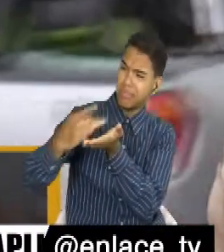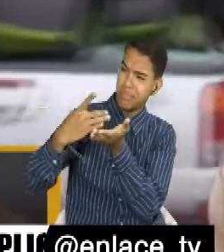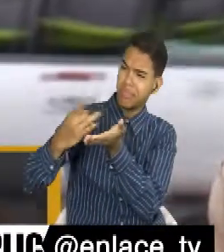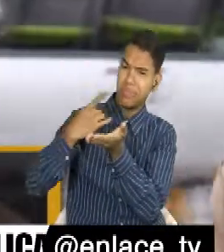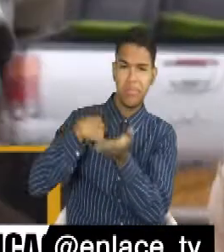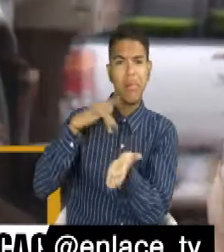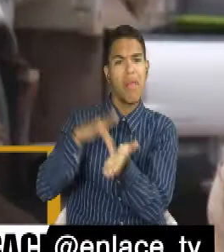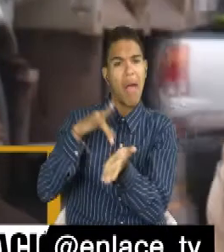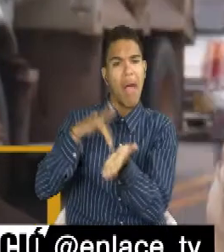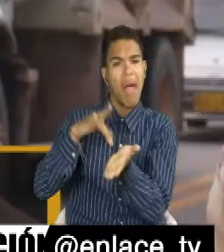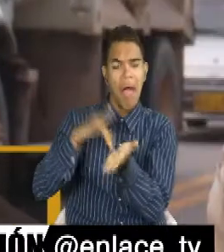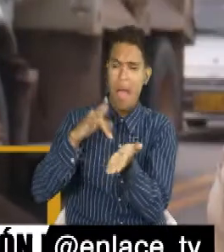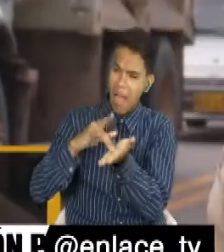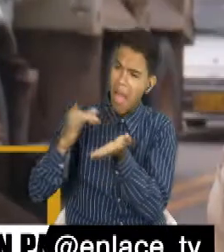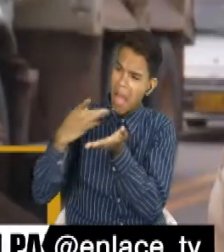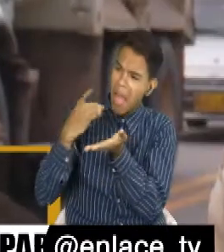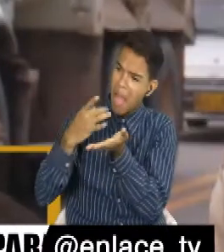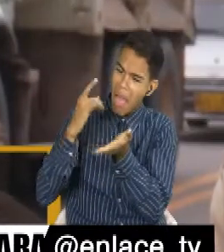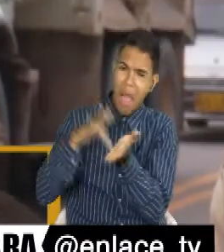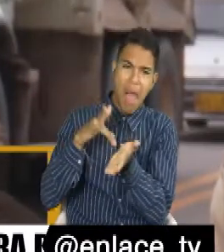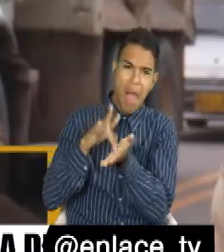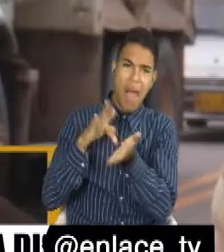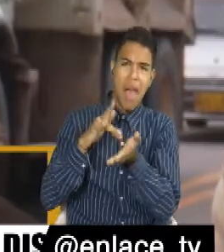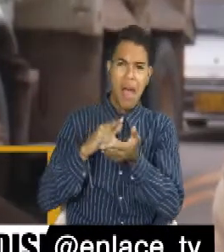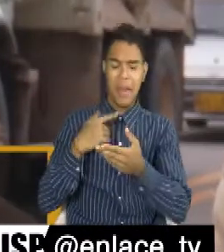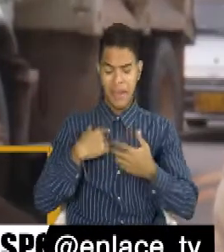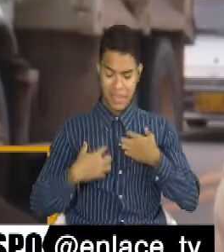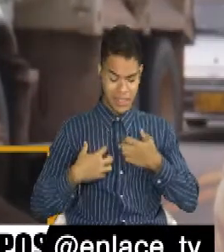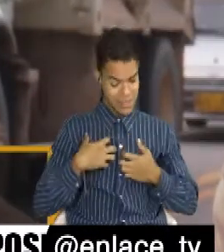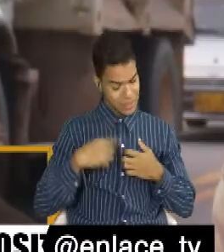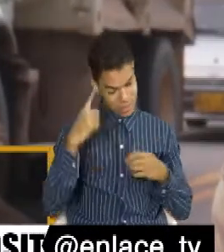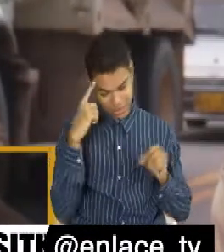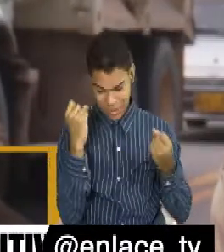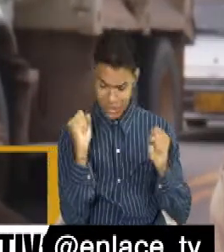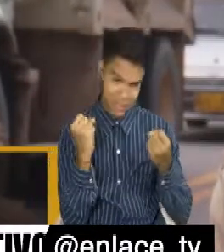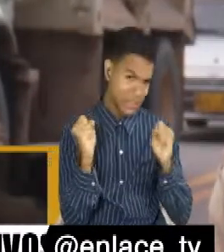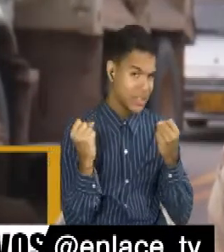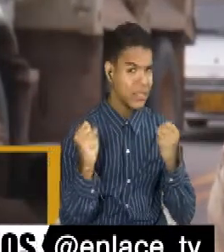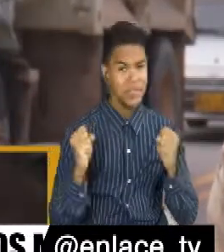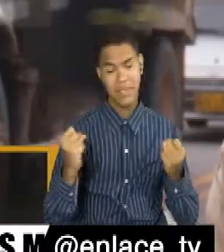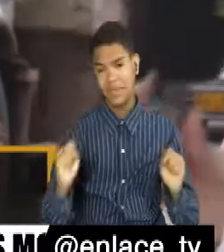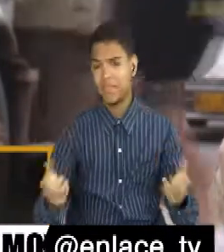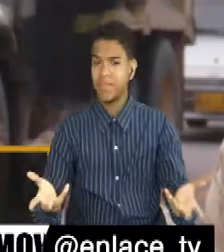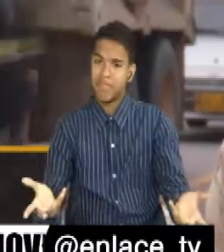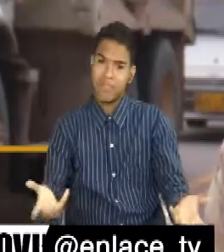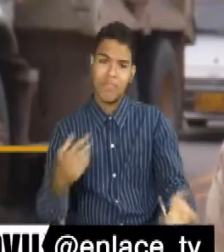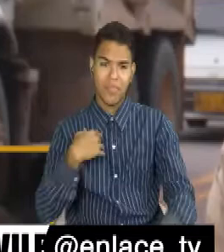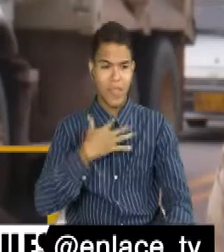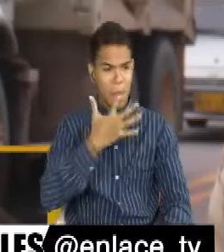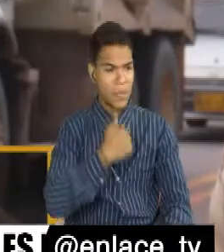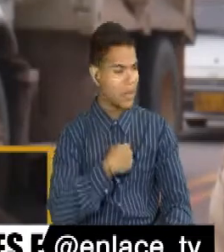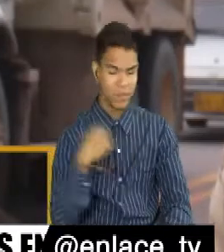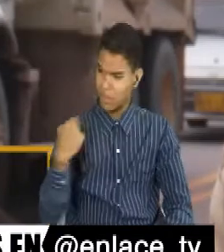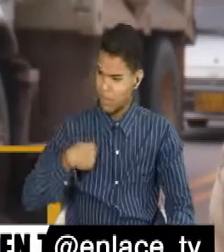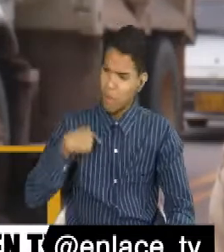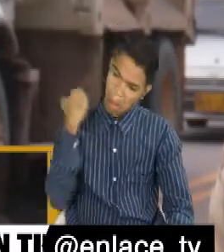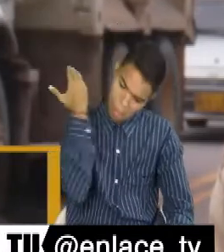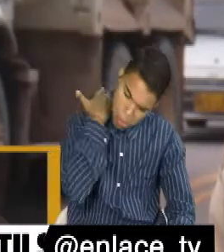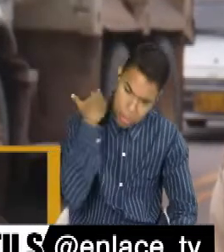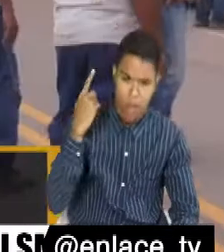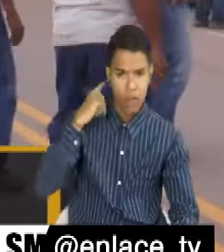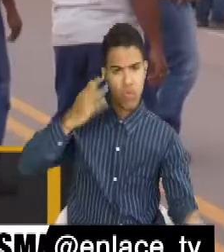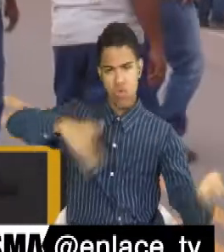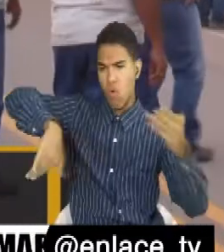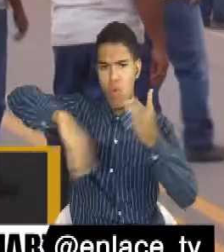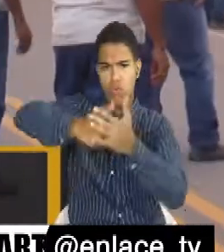me van a meter a datacrédito y a todos los entes correspondientes. Quebrados prácticamente. Nos tienen quebrados a todos